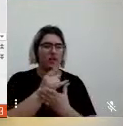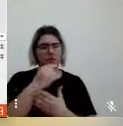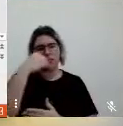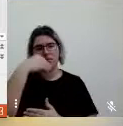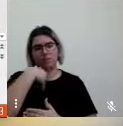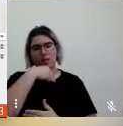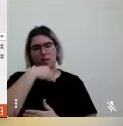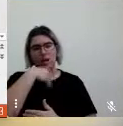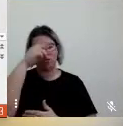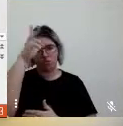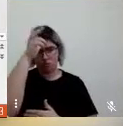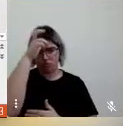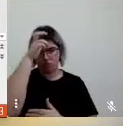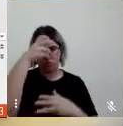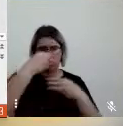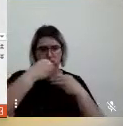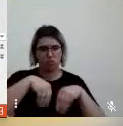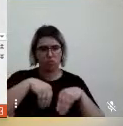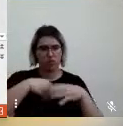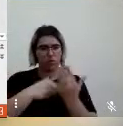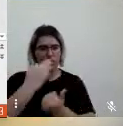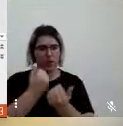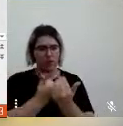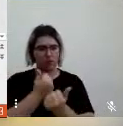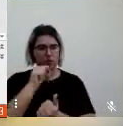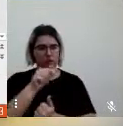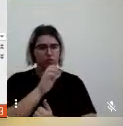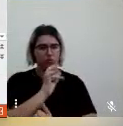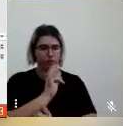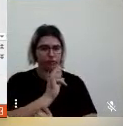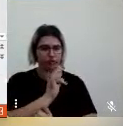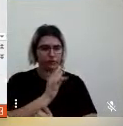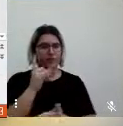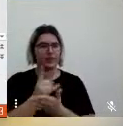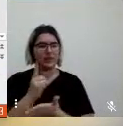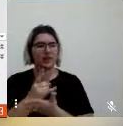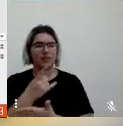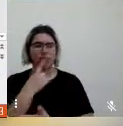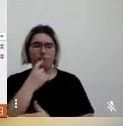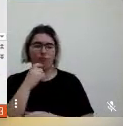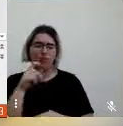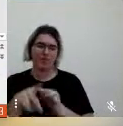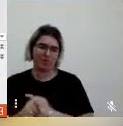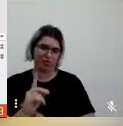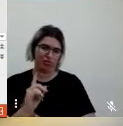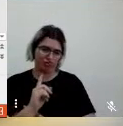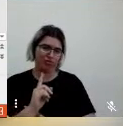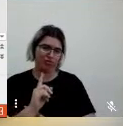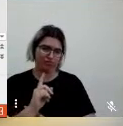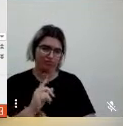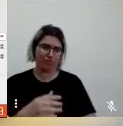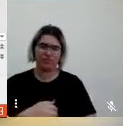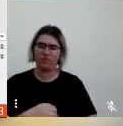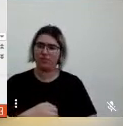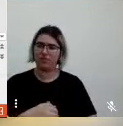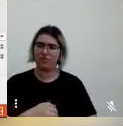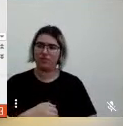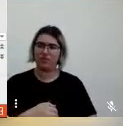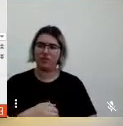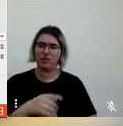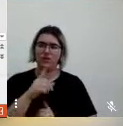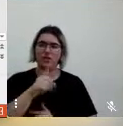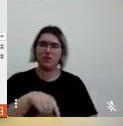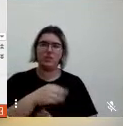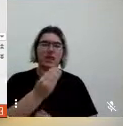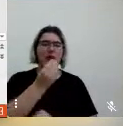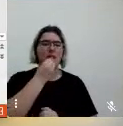pavo, huevos, ¿vale? Lácteos, y evitar las carnes rojas. Por otro lado, consumir alimentos fermentados, que